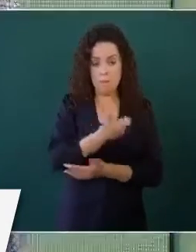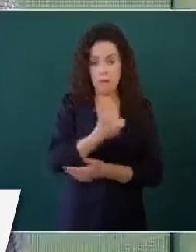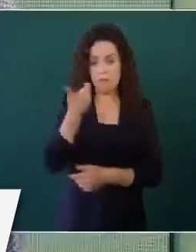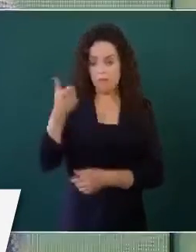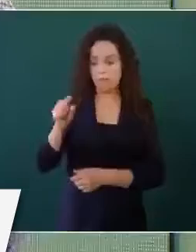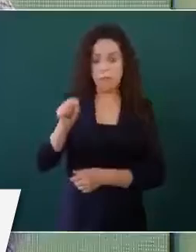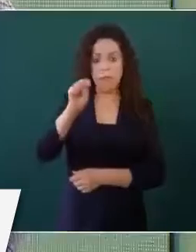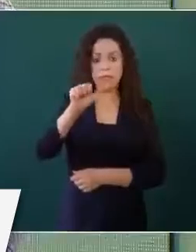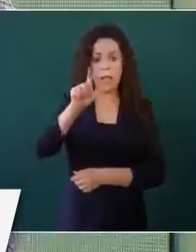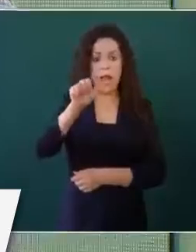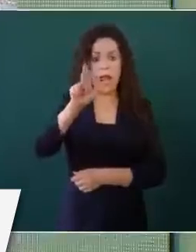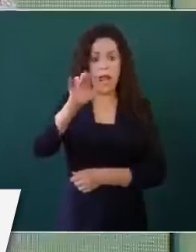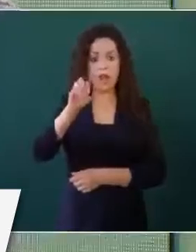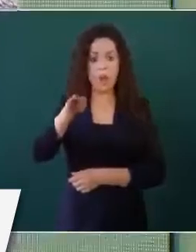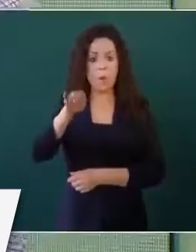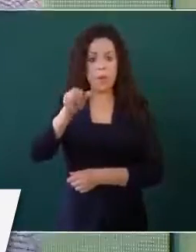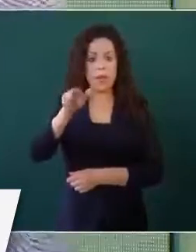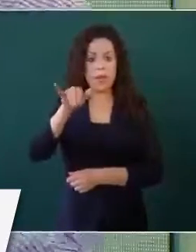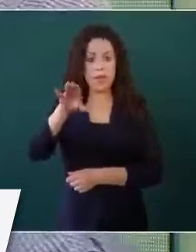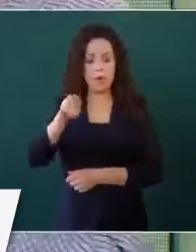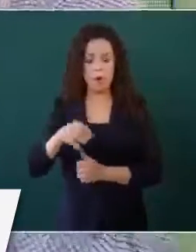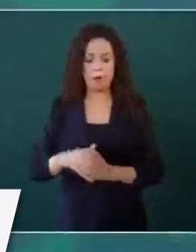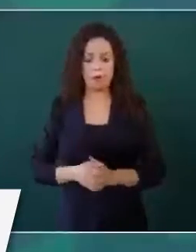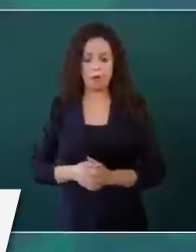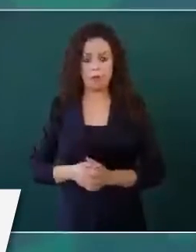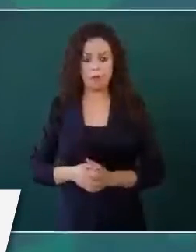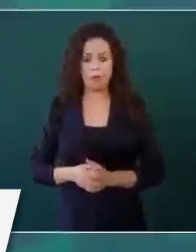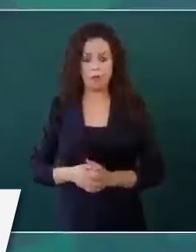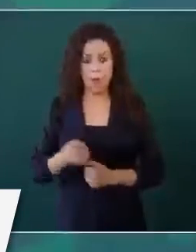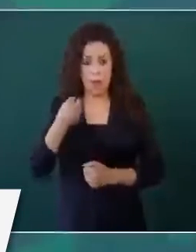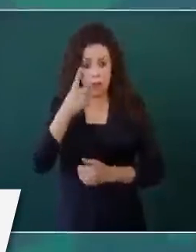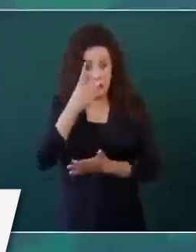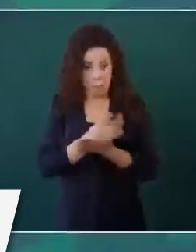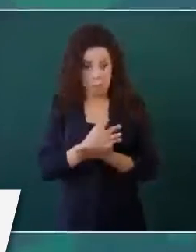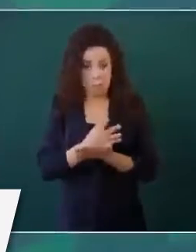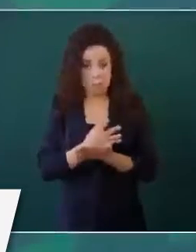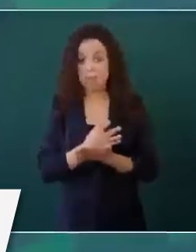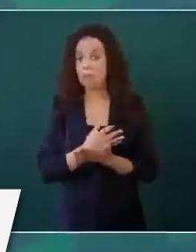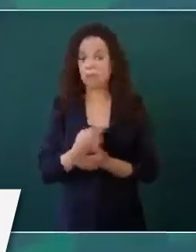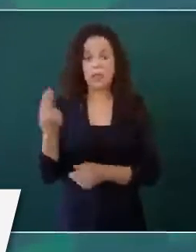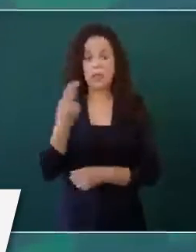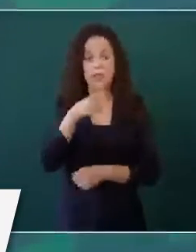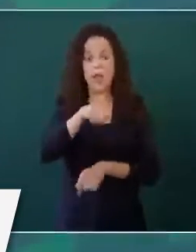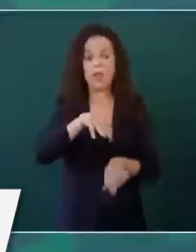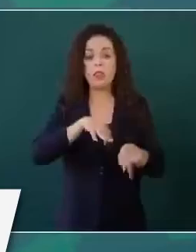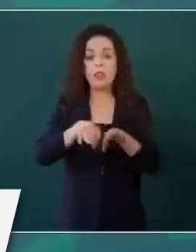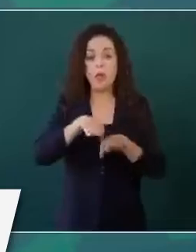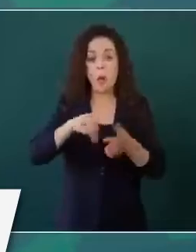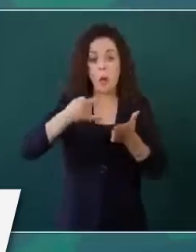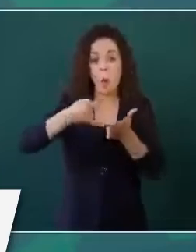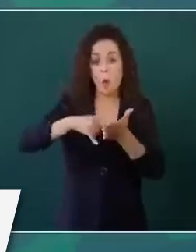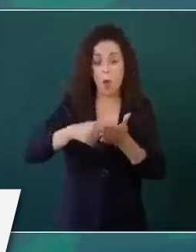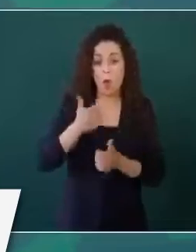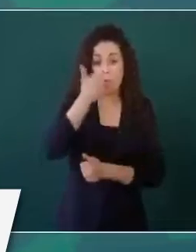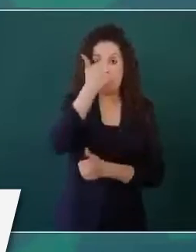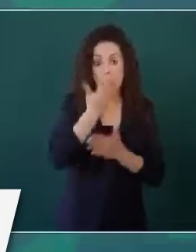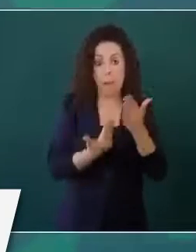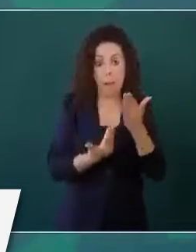eso, tenían que trabajar de 7 de la mañana a 7 de la noche.